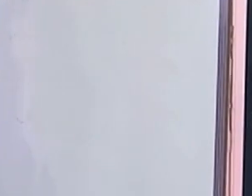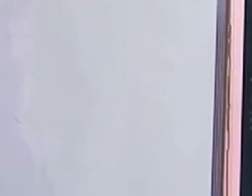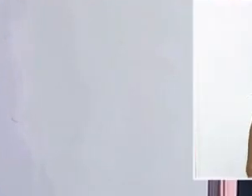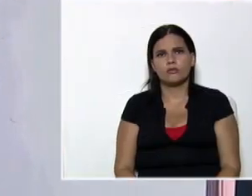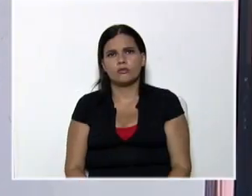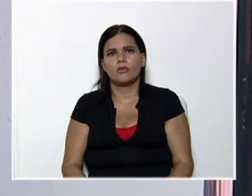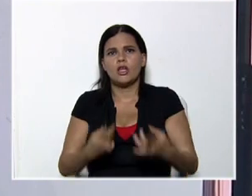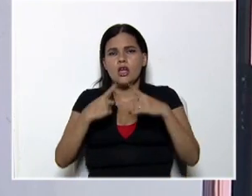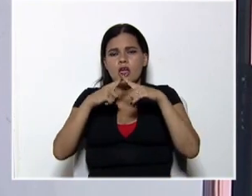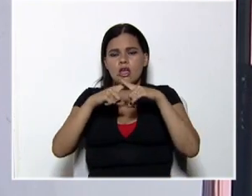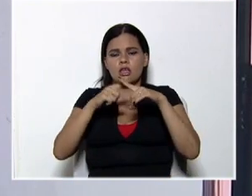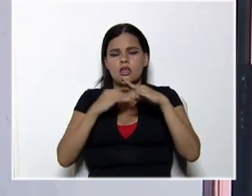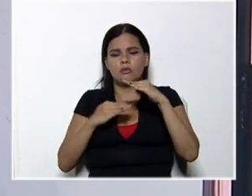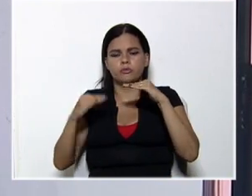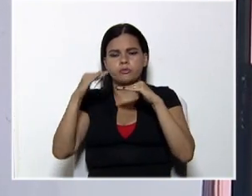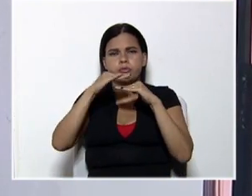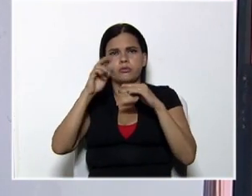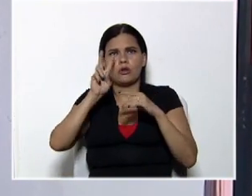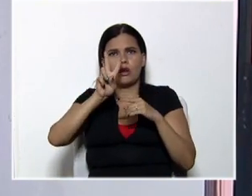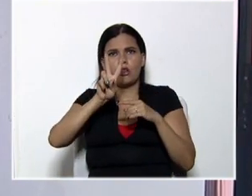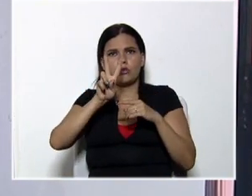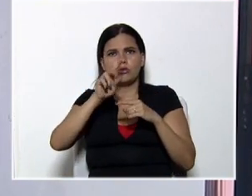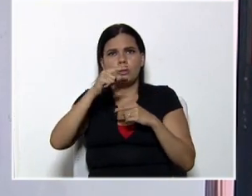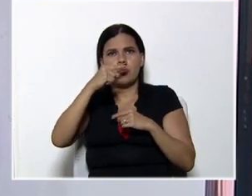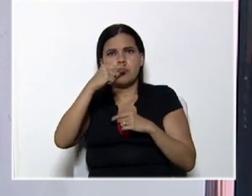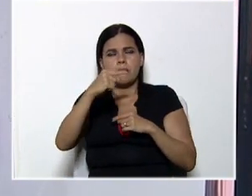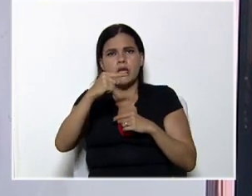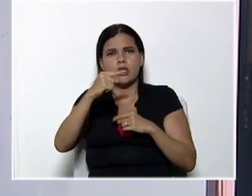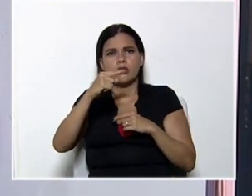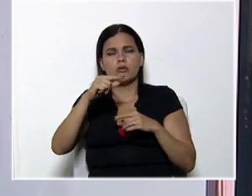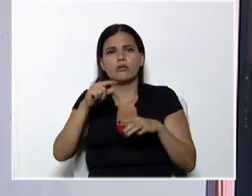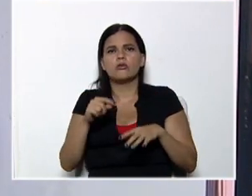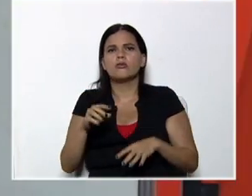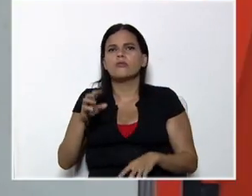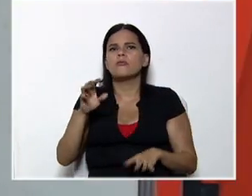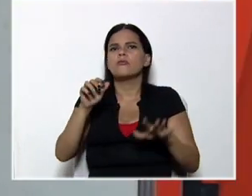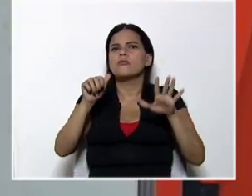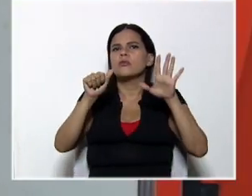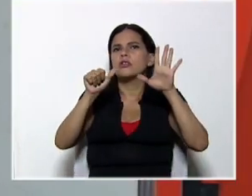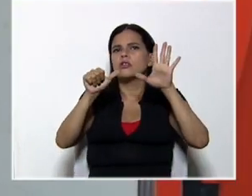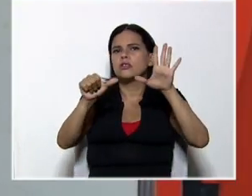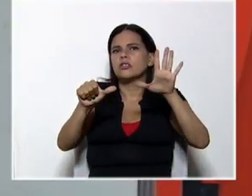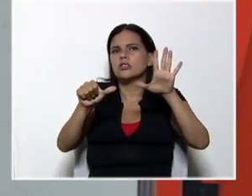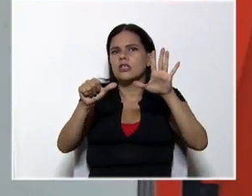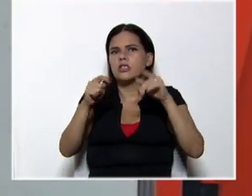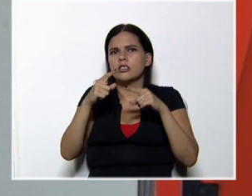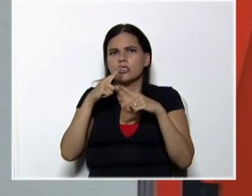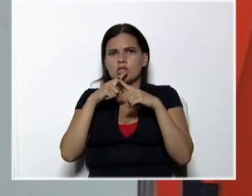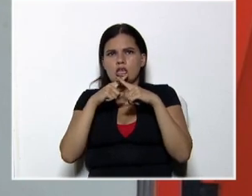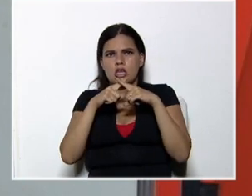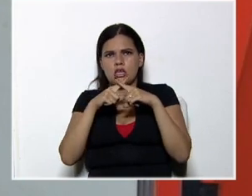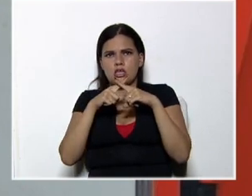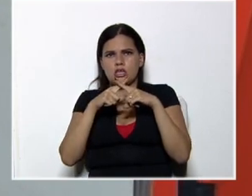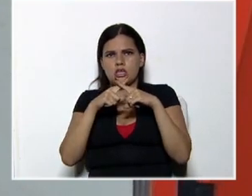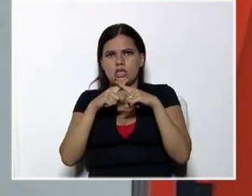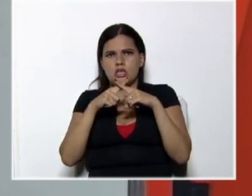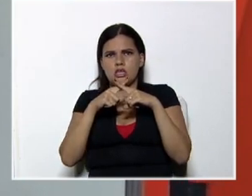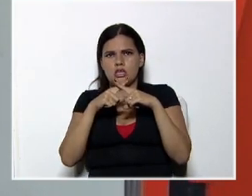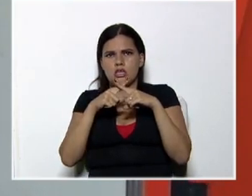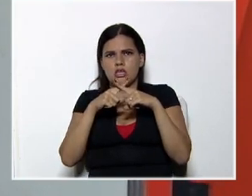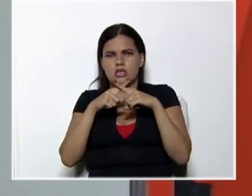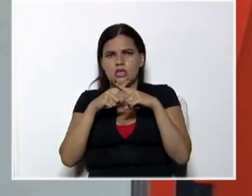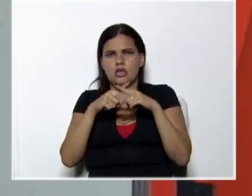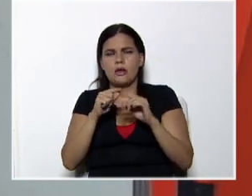X al cuadrado menos 6x mayor que